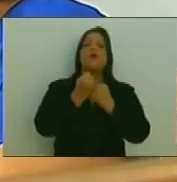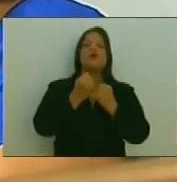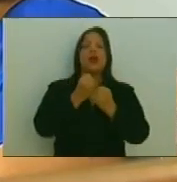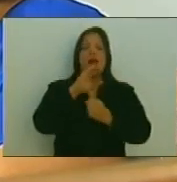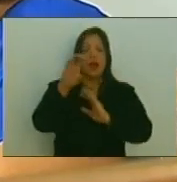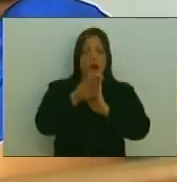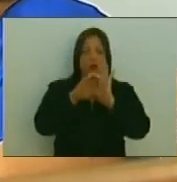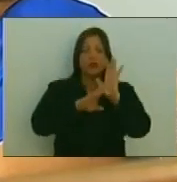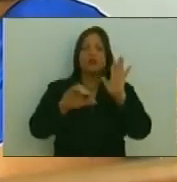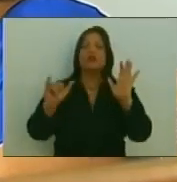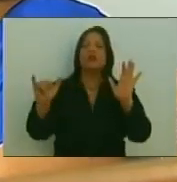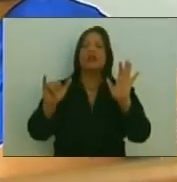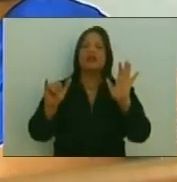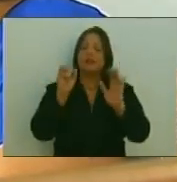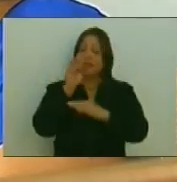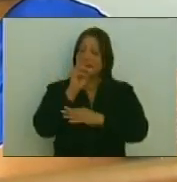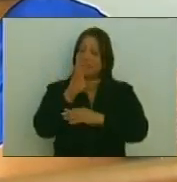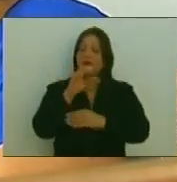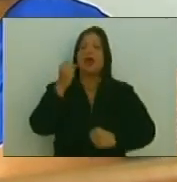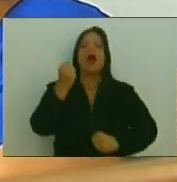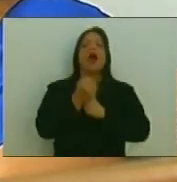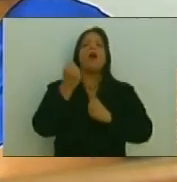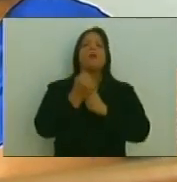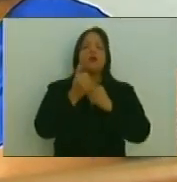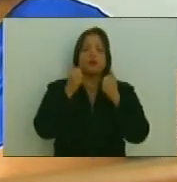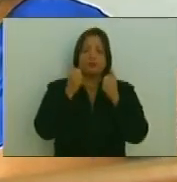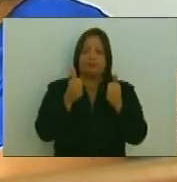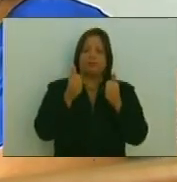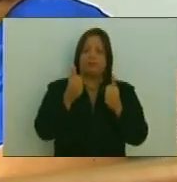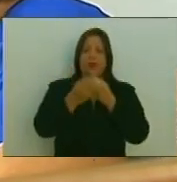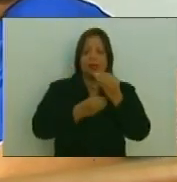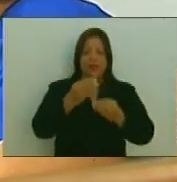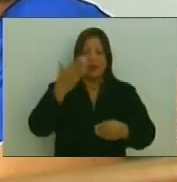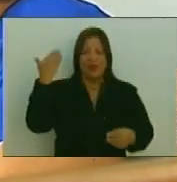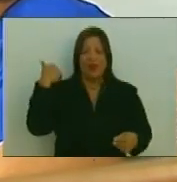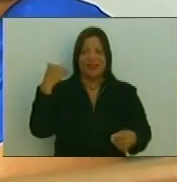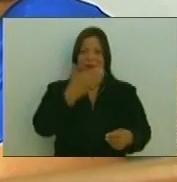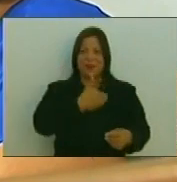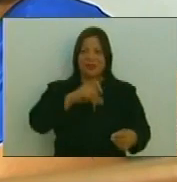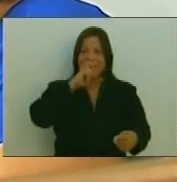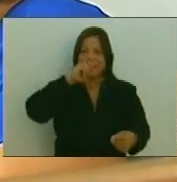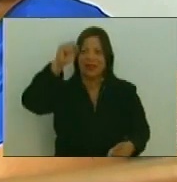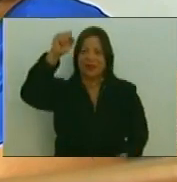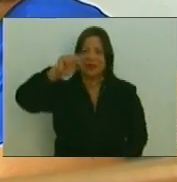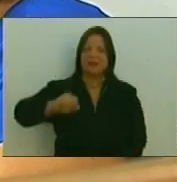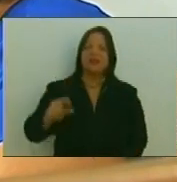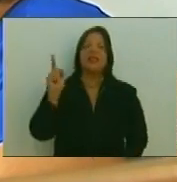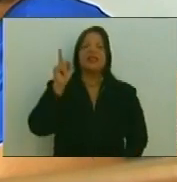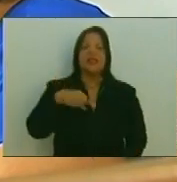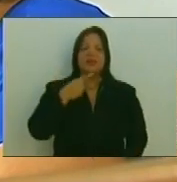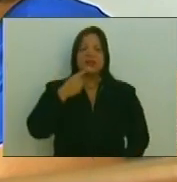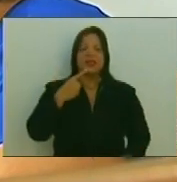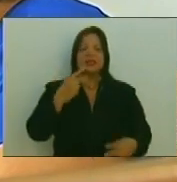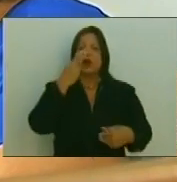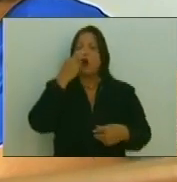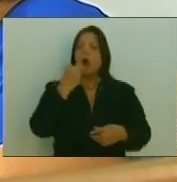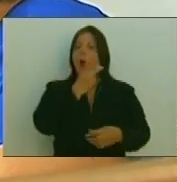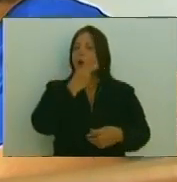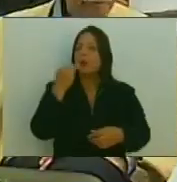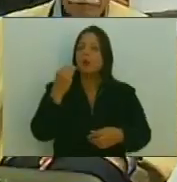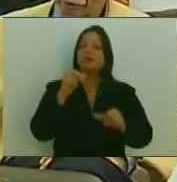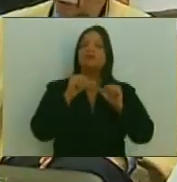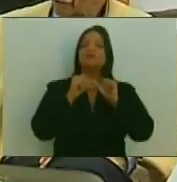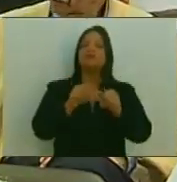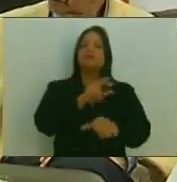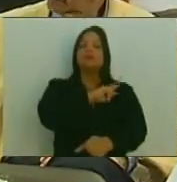Maduro Moros a la Asamblea Nacional Constituyente, reiterando a su vez el compromiso de